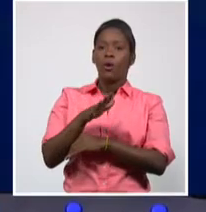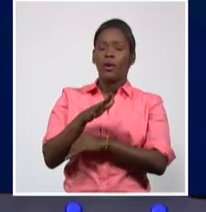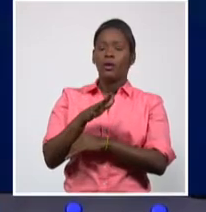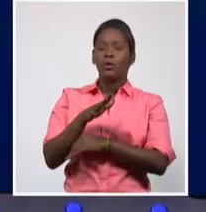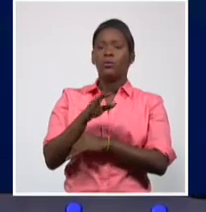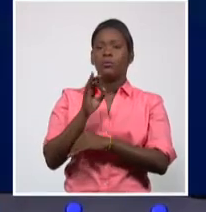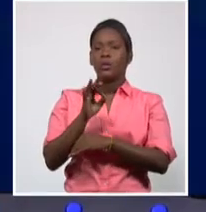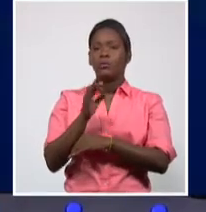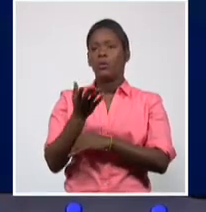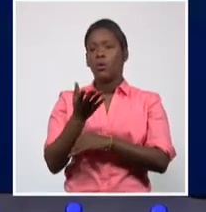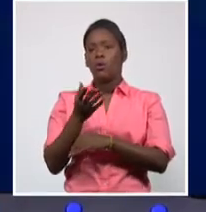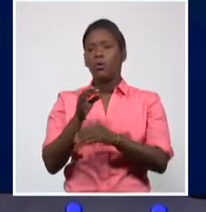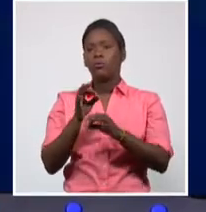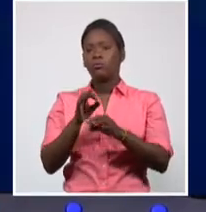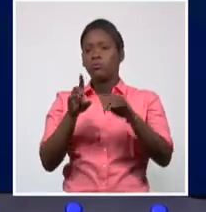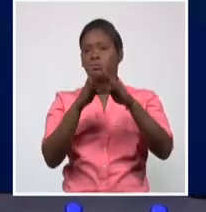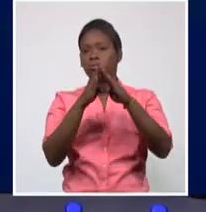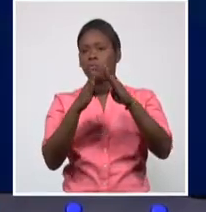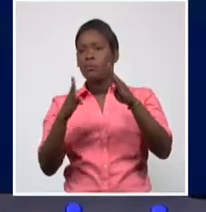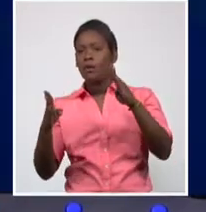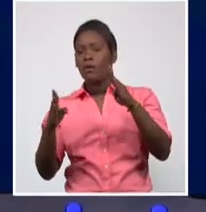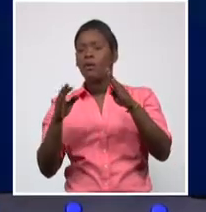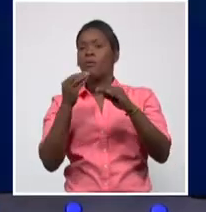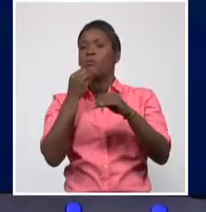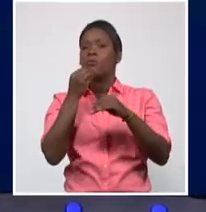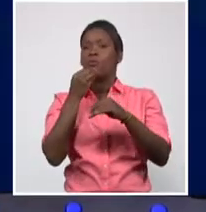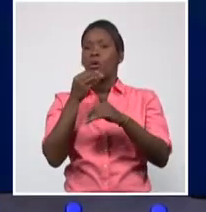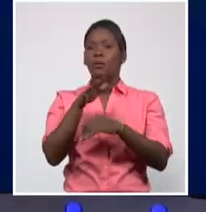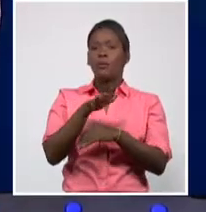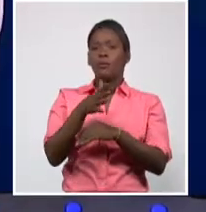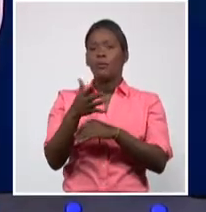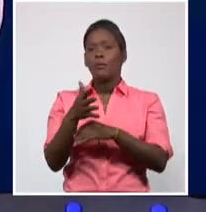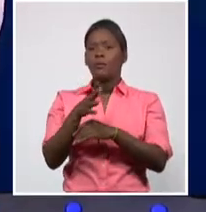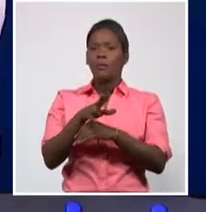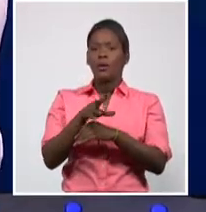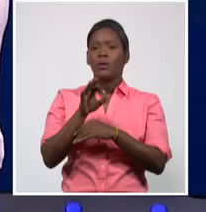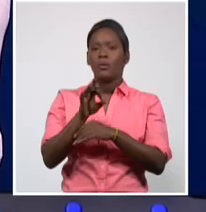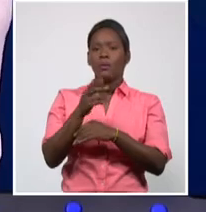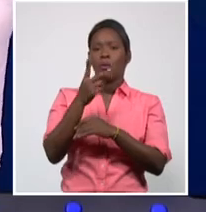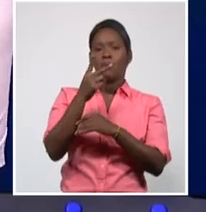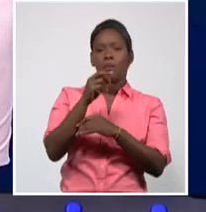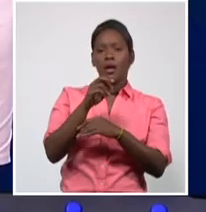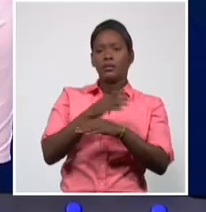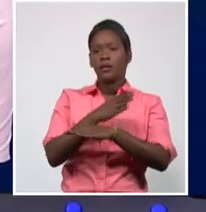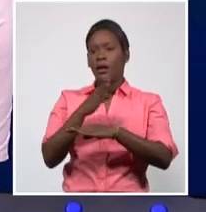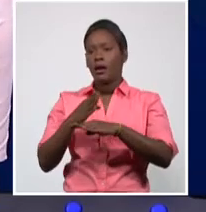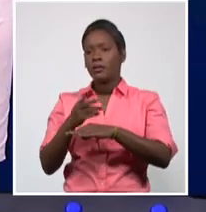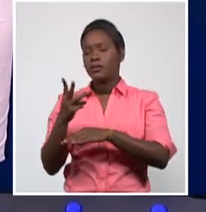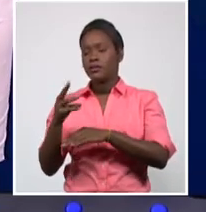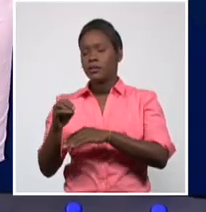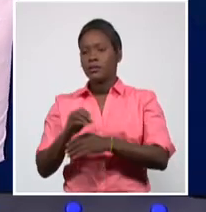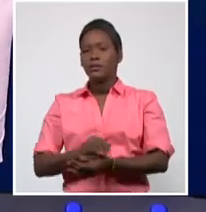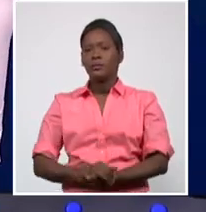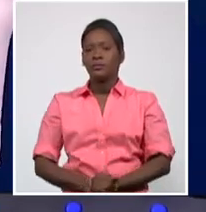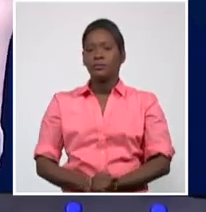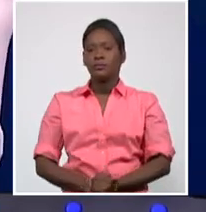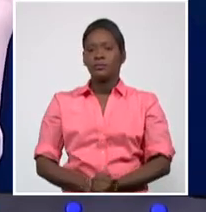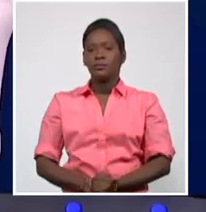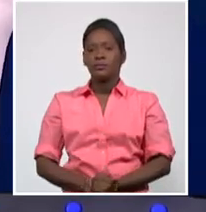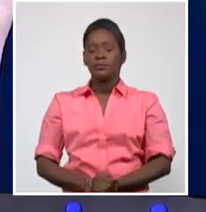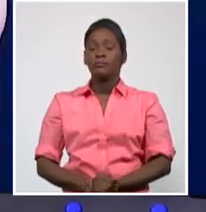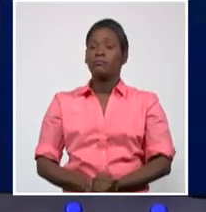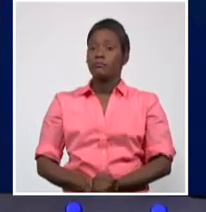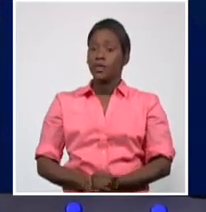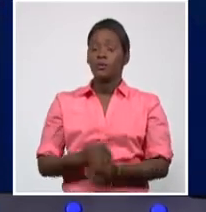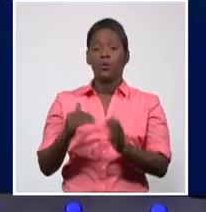región oriental, y algo inferiores también pueden ser hacia zonas del interior de la parte occidental y central. Y en cuanto a las máximas por la